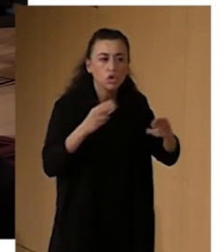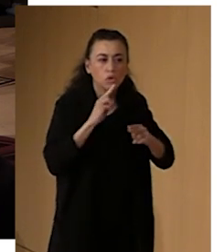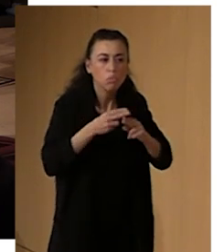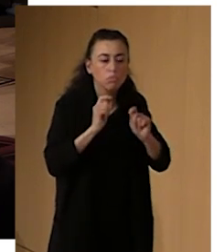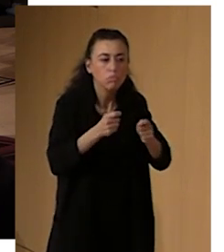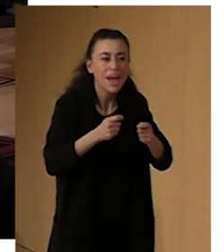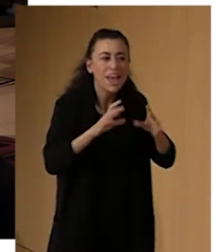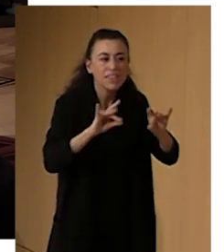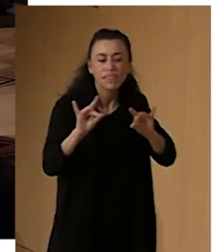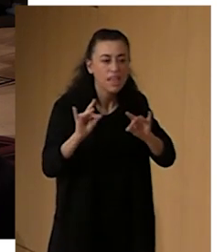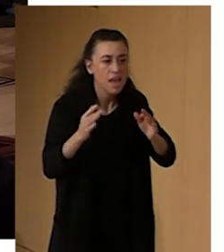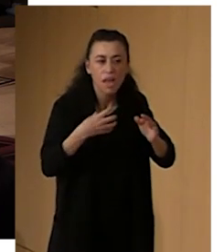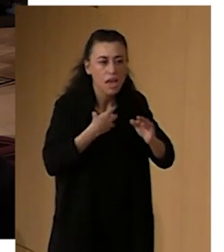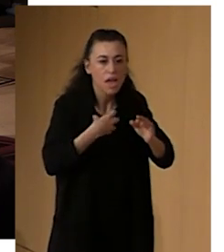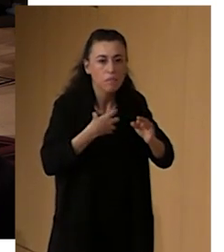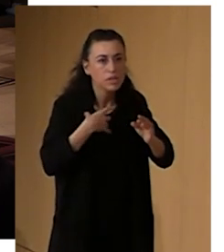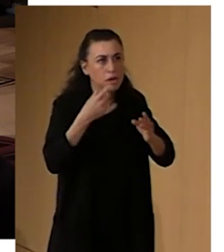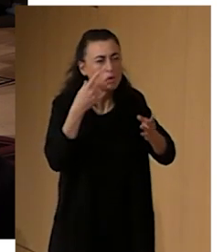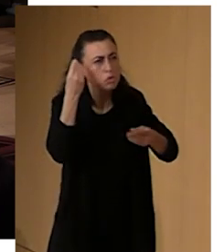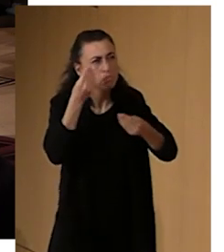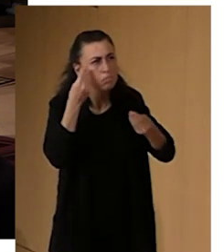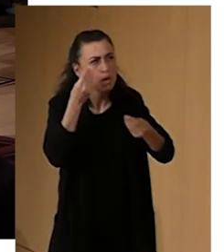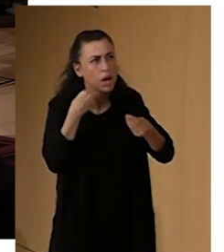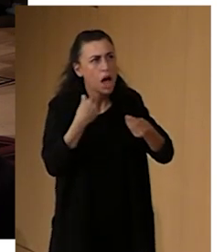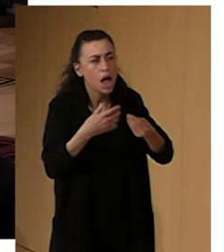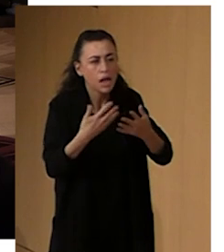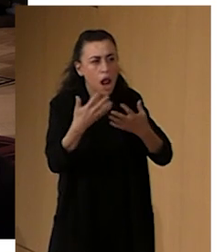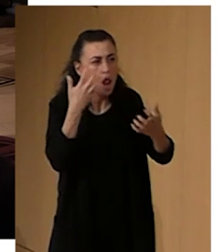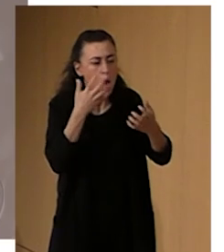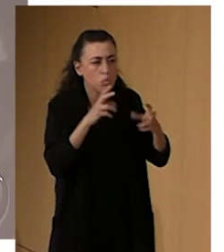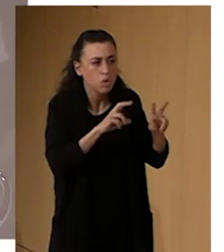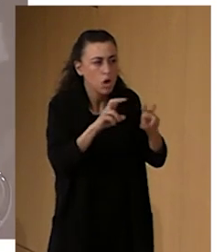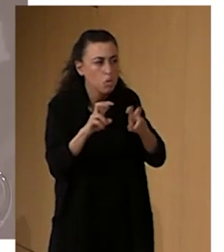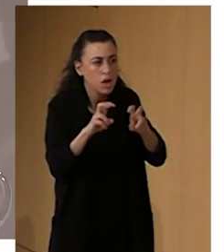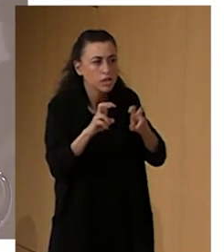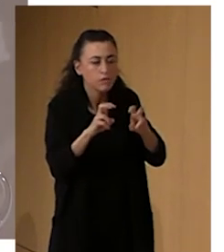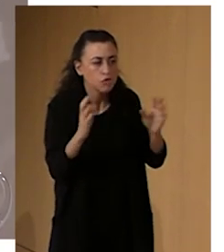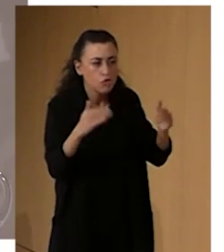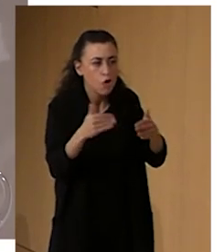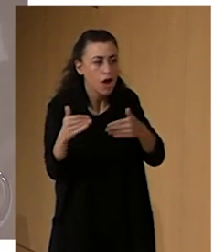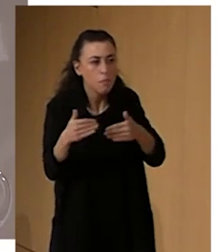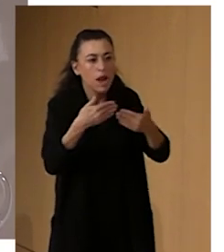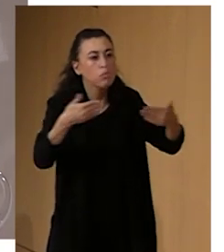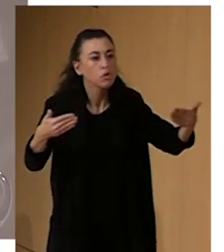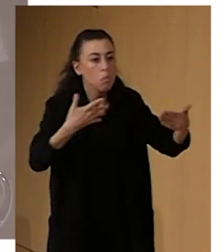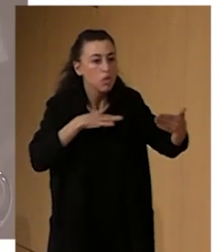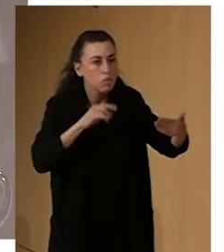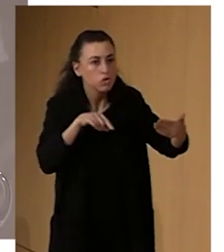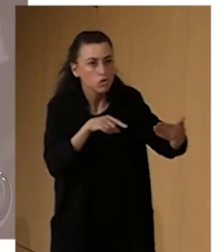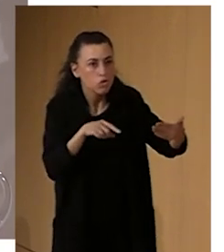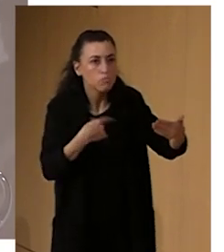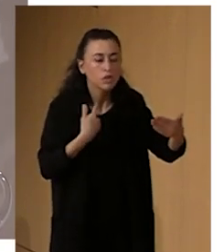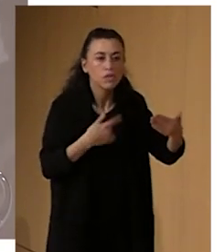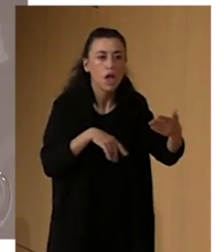de obras de arte sin las obras de arte a través de la tecnología escogimos nueve obras de la colección telefónica eh